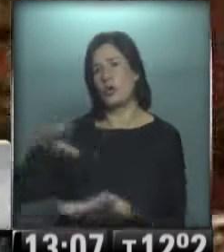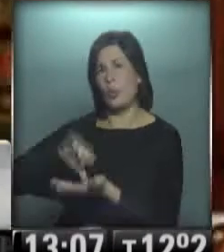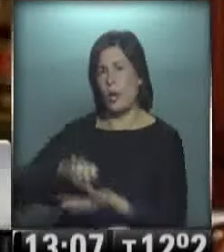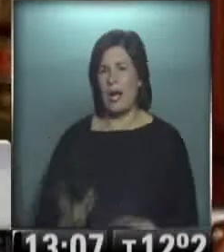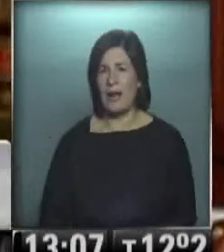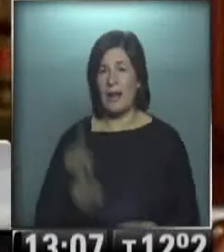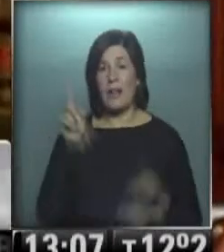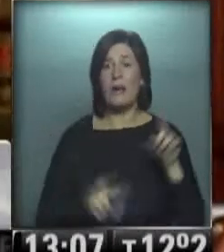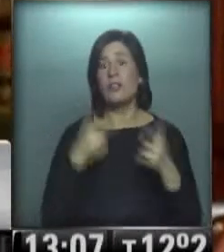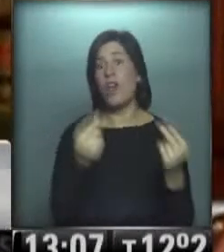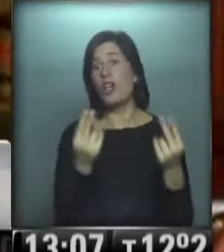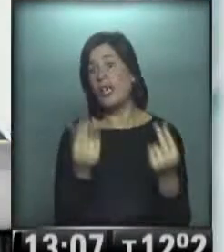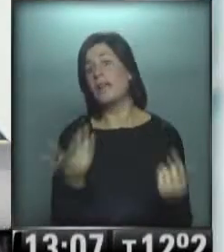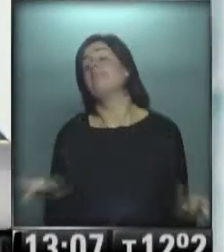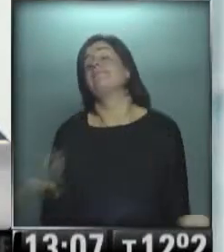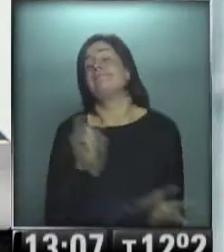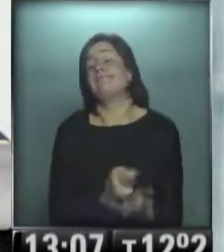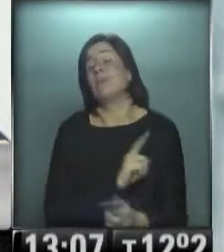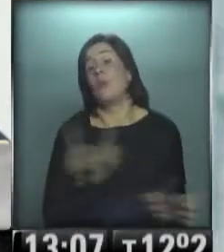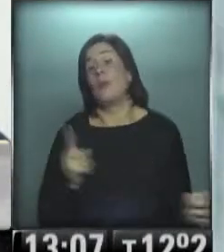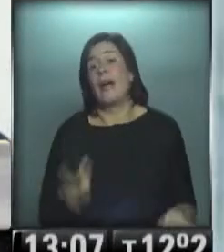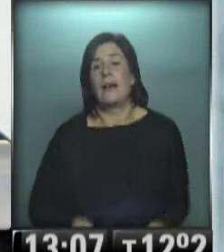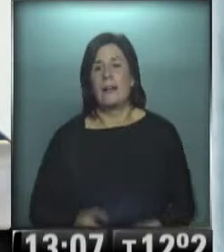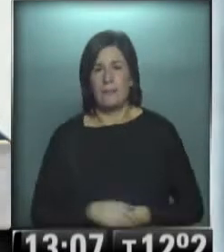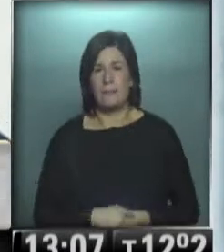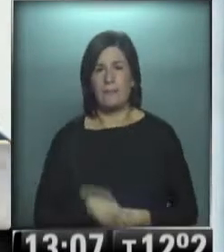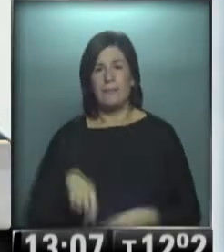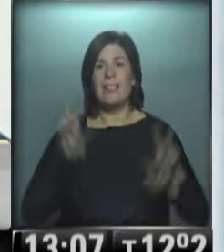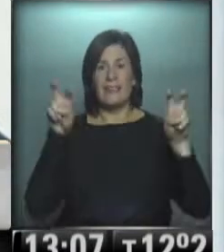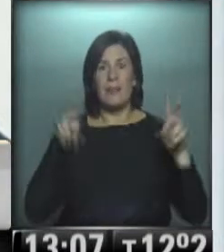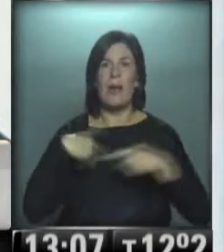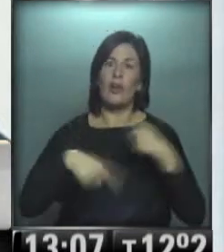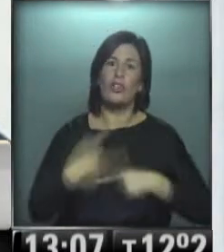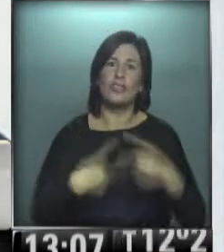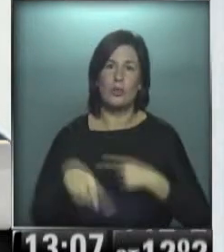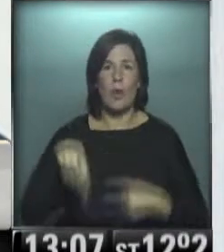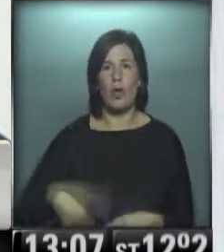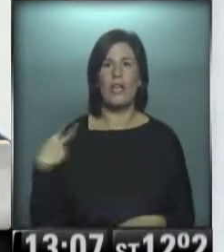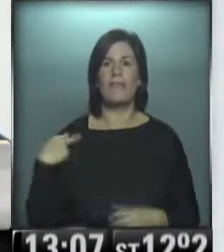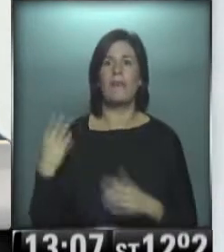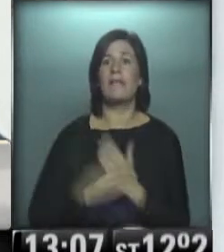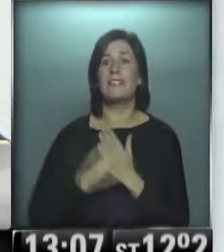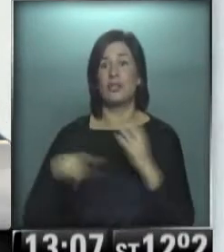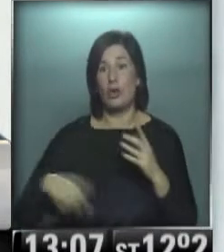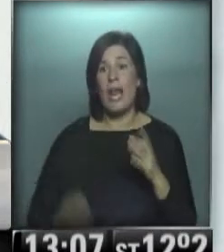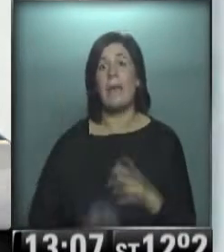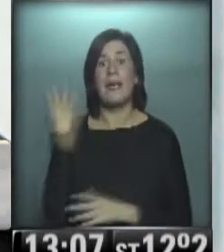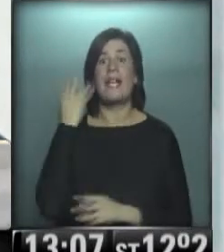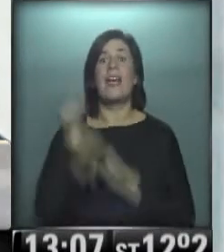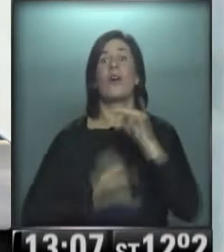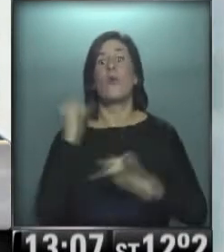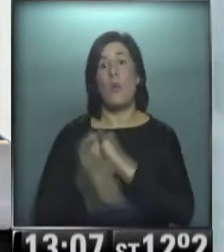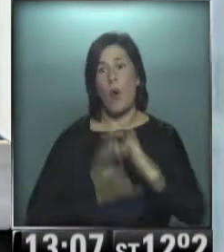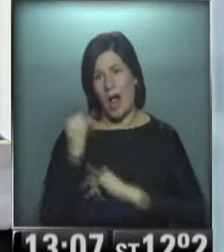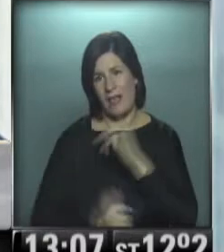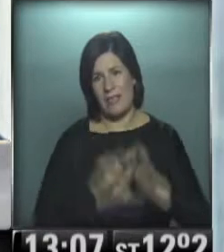en una situación sin cobrar. Más sobre este tema, esta mañana el jefe de gabinete, Jorge Capitanich, ratificó que